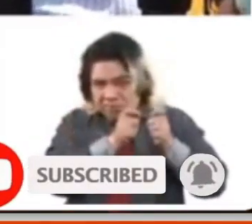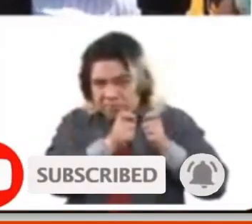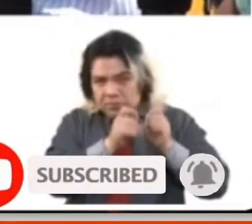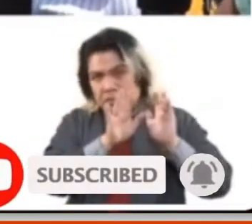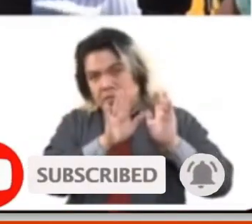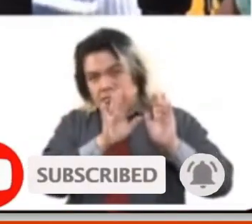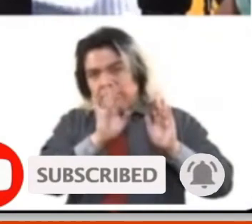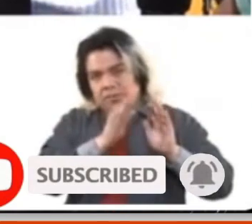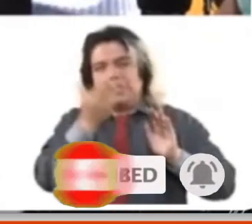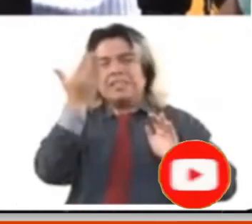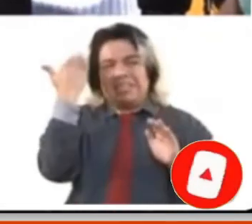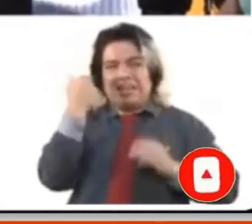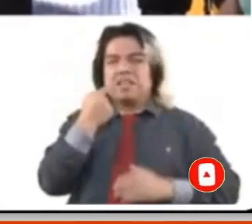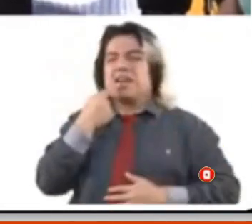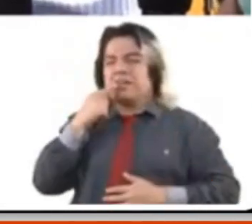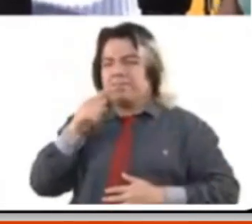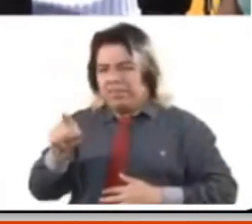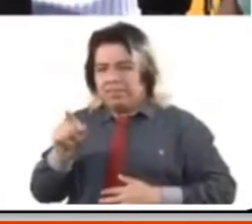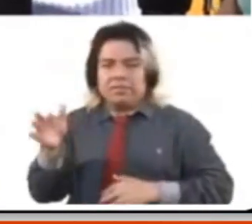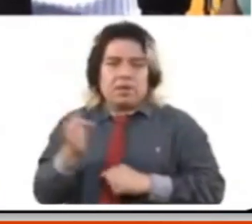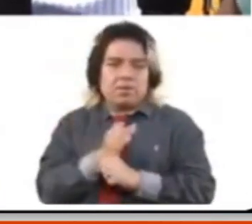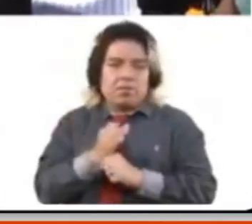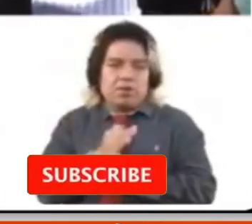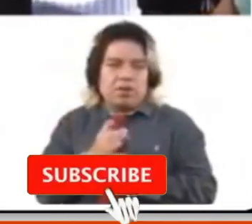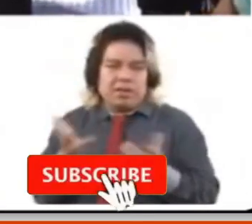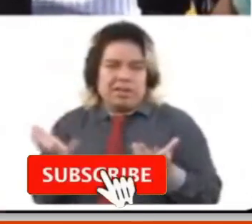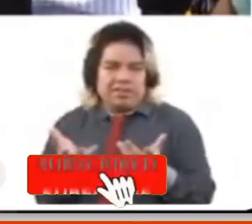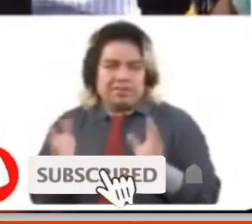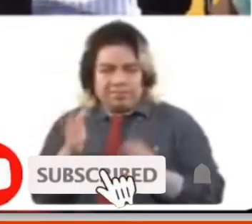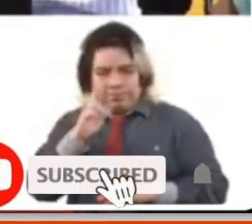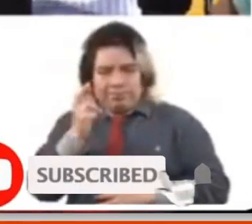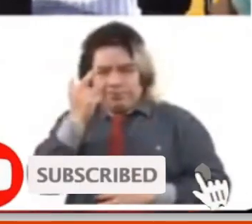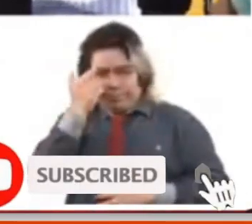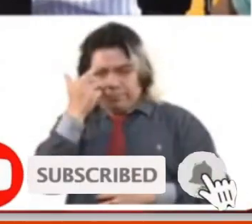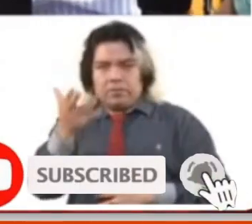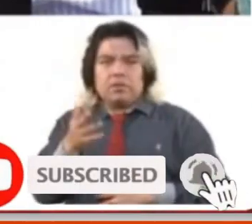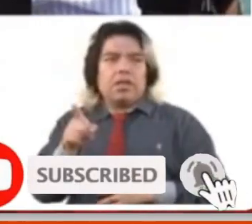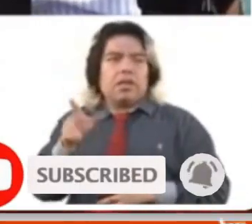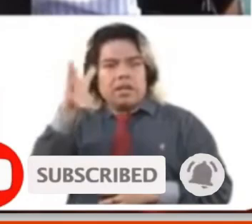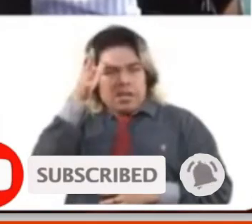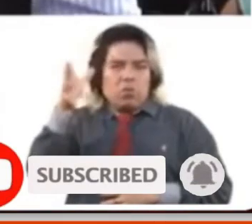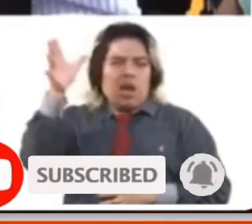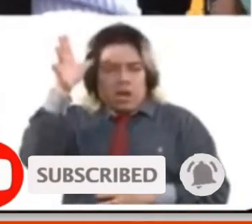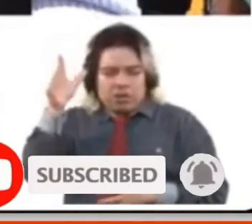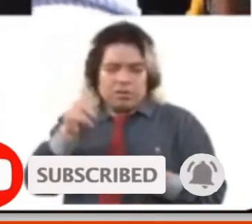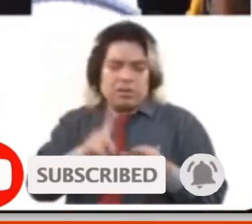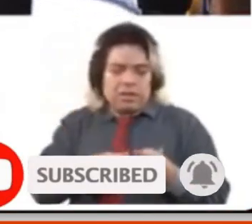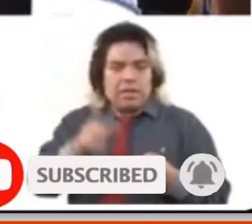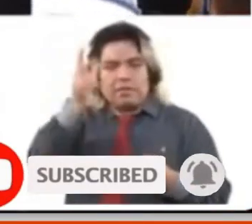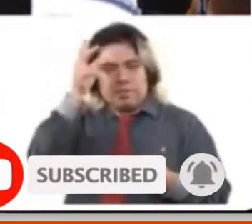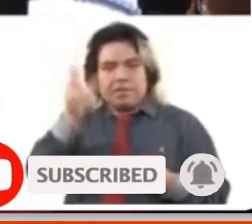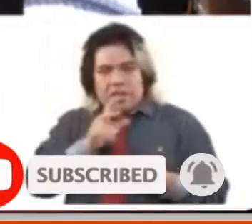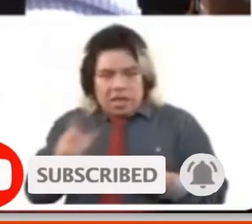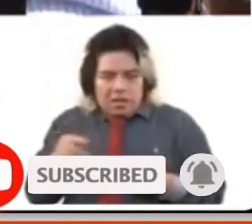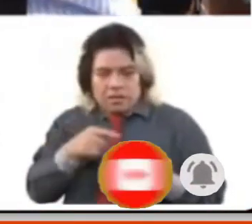remontamos precisamente a denuncias que ha hecho el Grupo Parlamentario de Morena en la anterior legislativa. Estamos hablando de Cuauhtémoc, estamos hablando de Miguel Hidalgo, donde también se